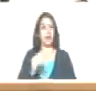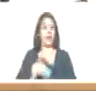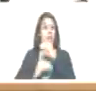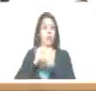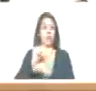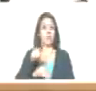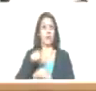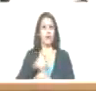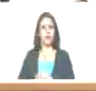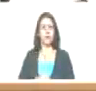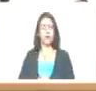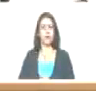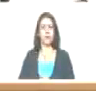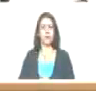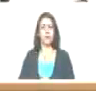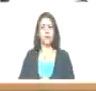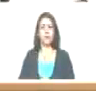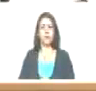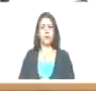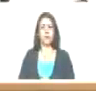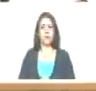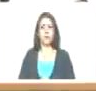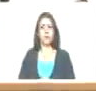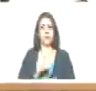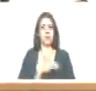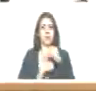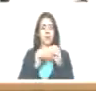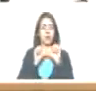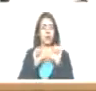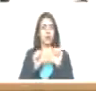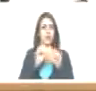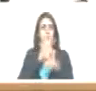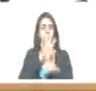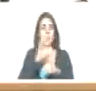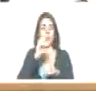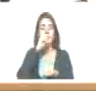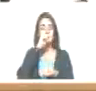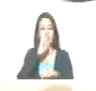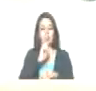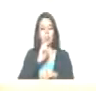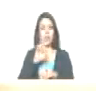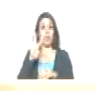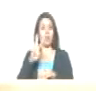que se hizo durante 40 años en la Cuarta República.